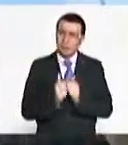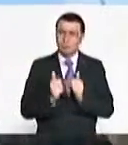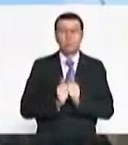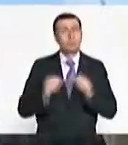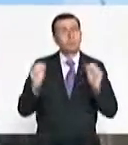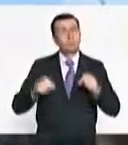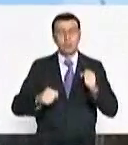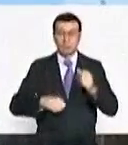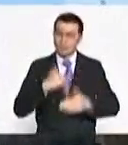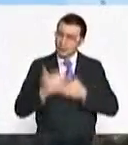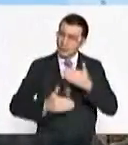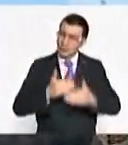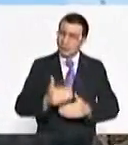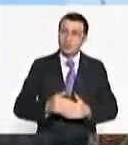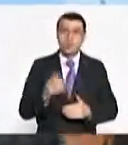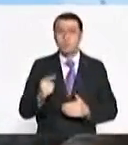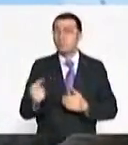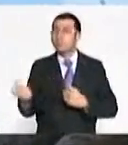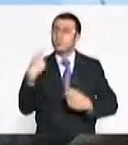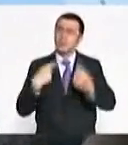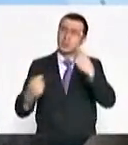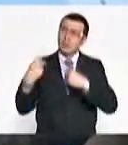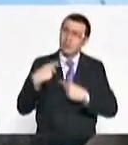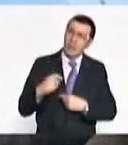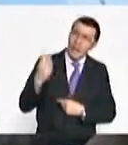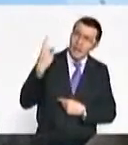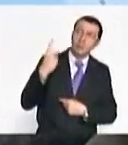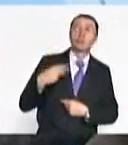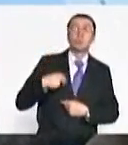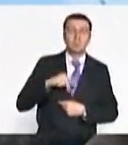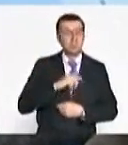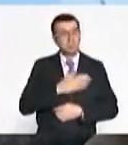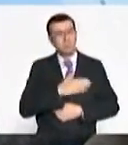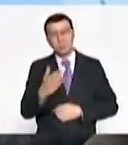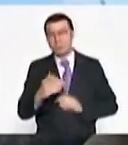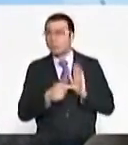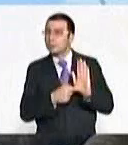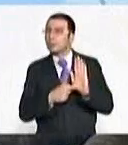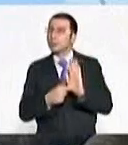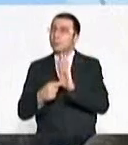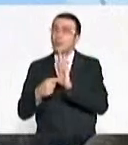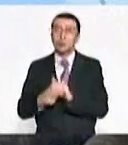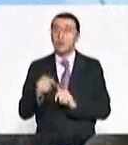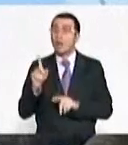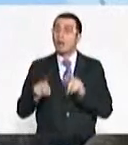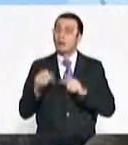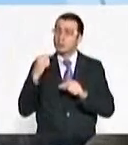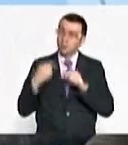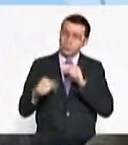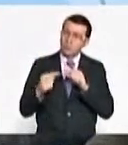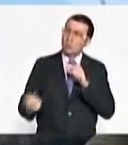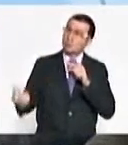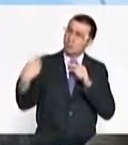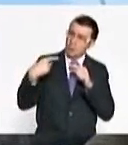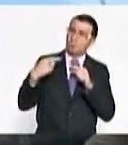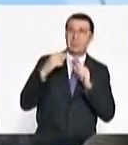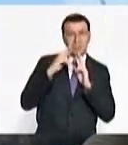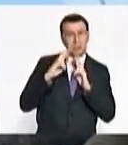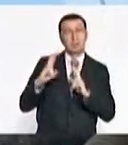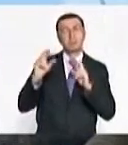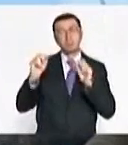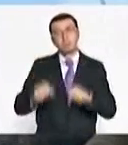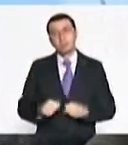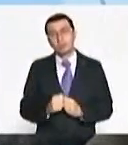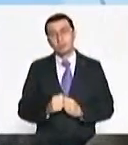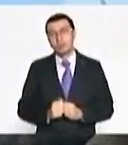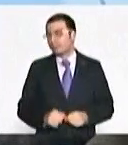desarrollar esas preguntas que ustedes nos dejan a través del correo, que nos dejan en las consultas,